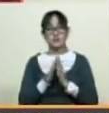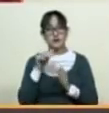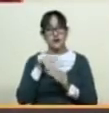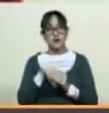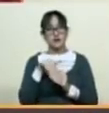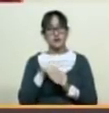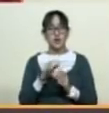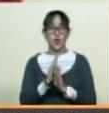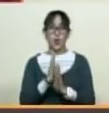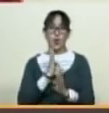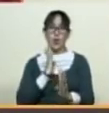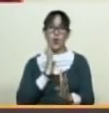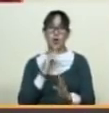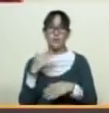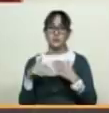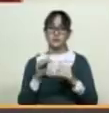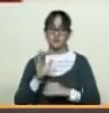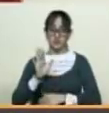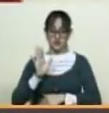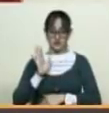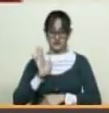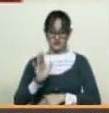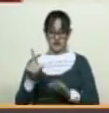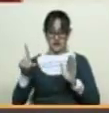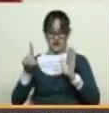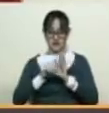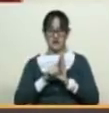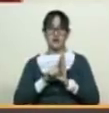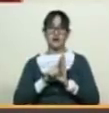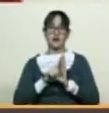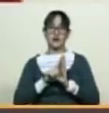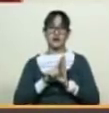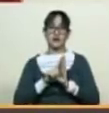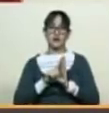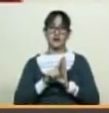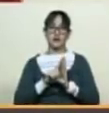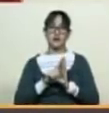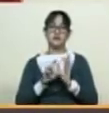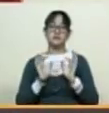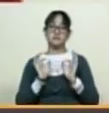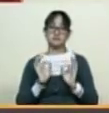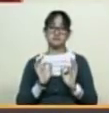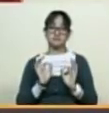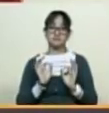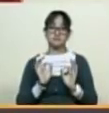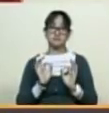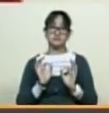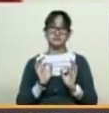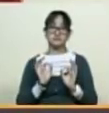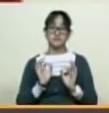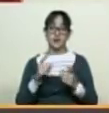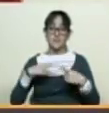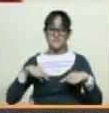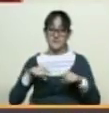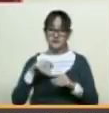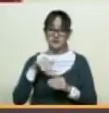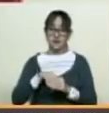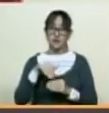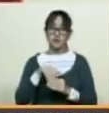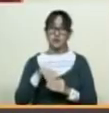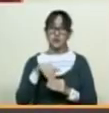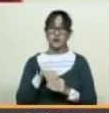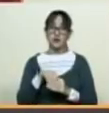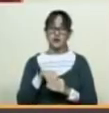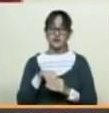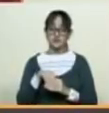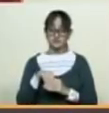en la cola. Ese es el procedimiento legal que tenemos para la constitución de las mesas electorales, que